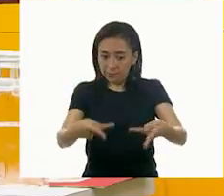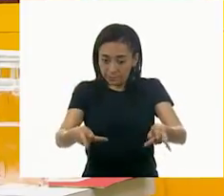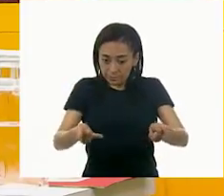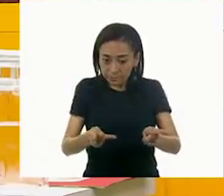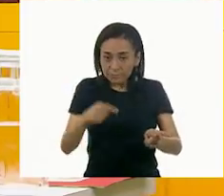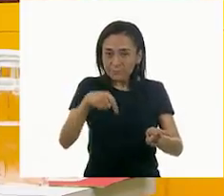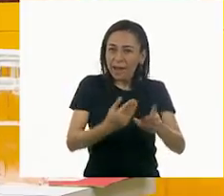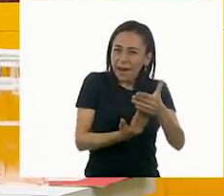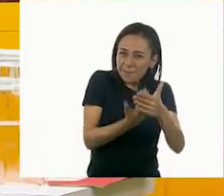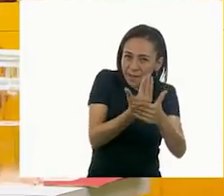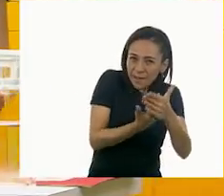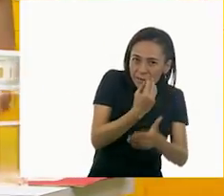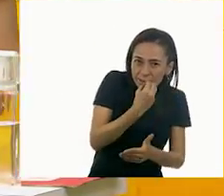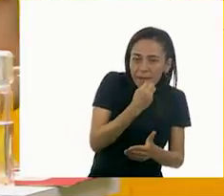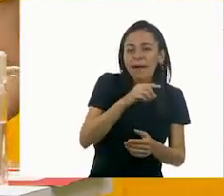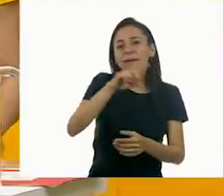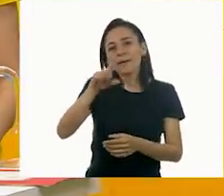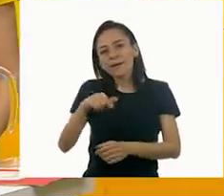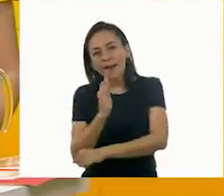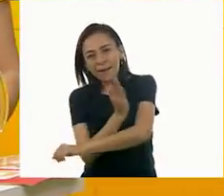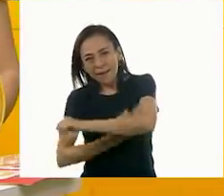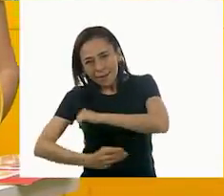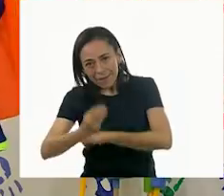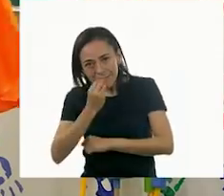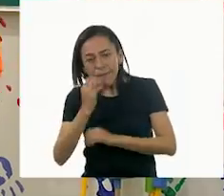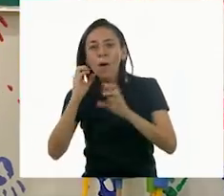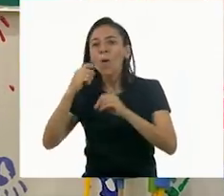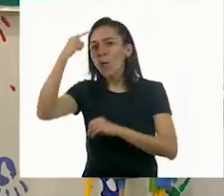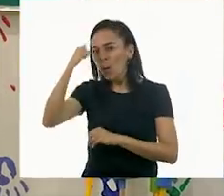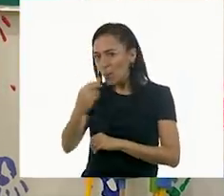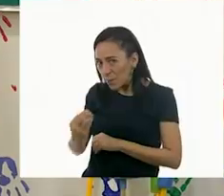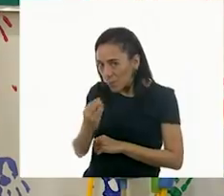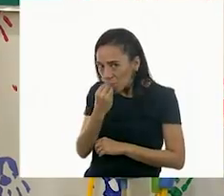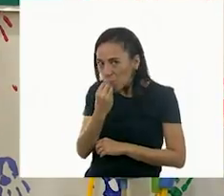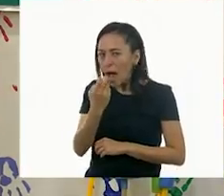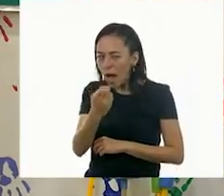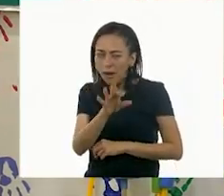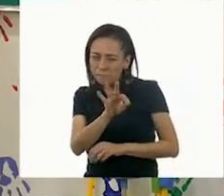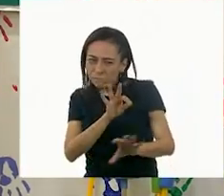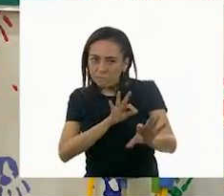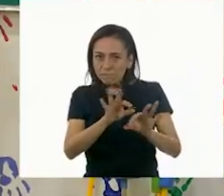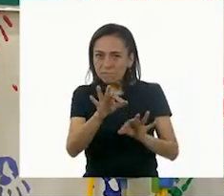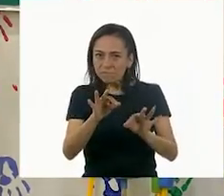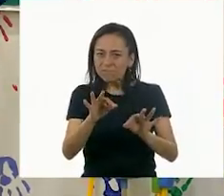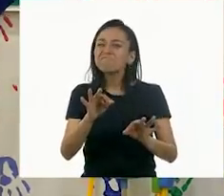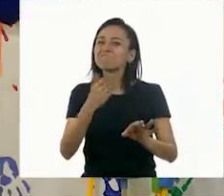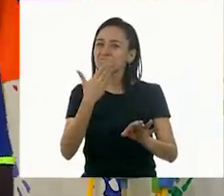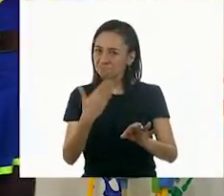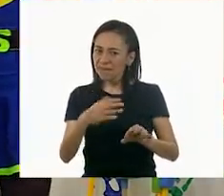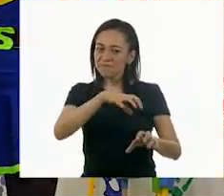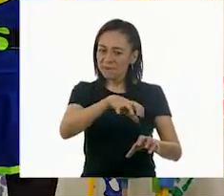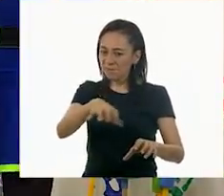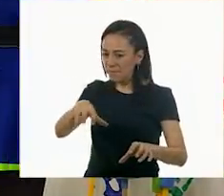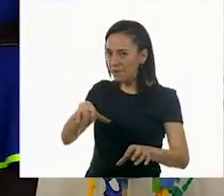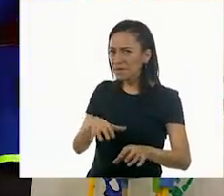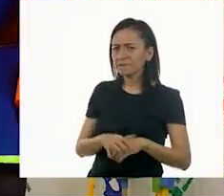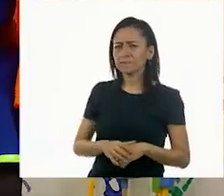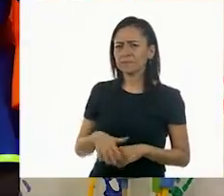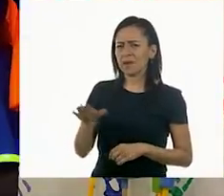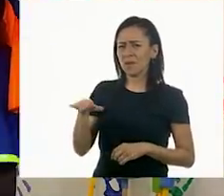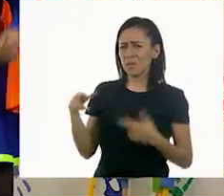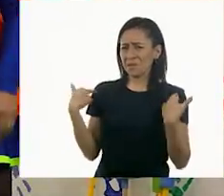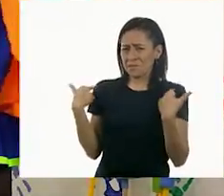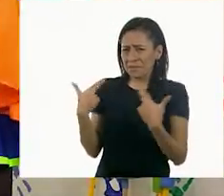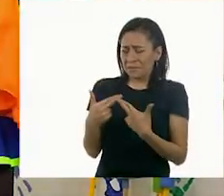el desayuno, la comida y la cena. Muy bien, con eso de que hablamos tanto de los alimentos, maestra